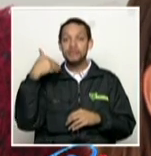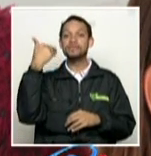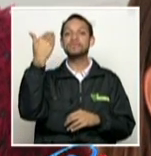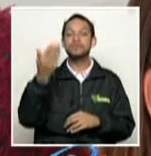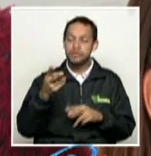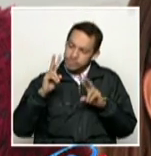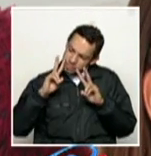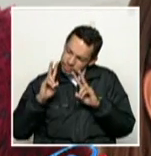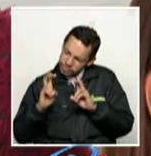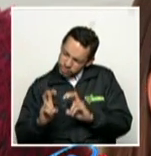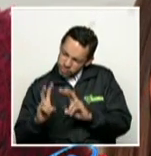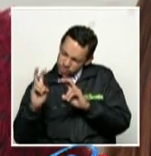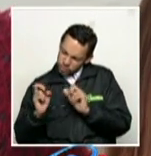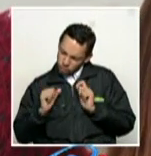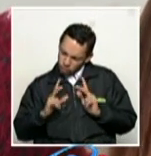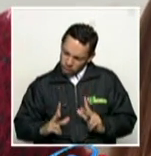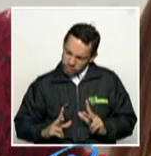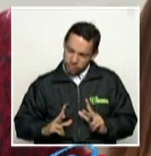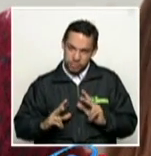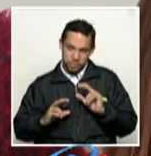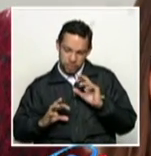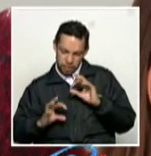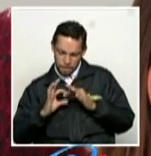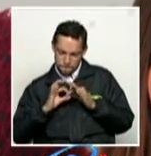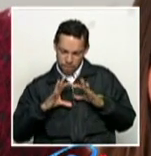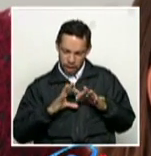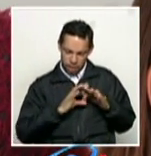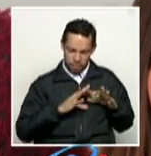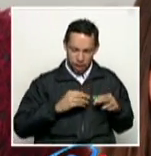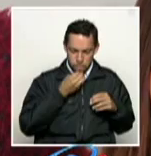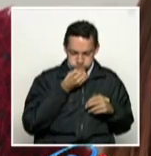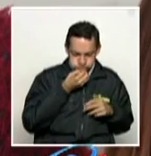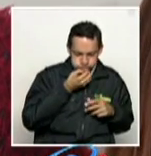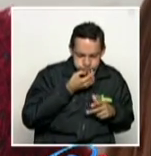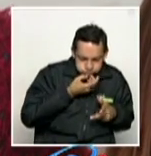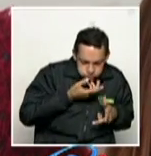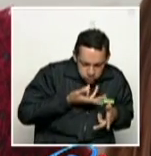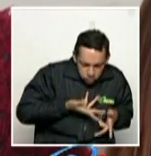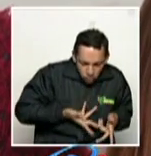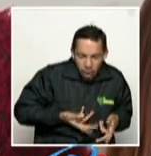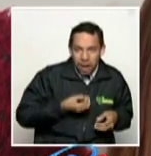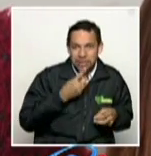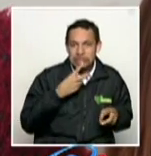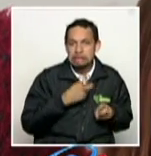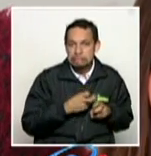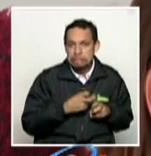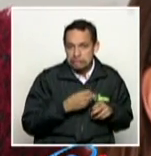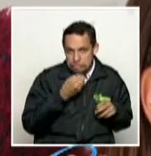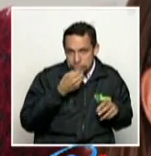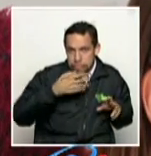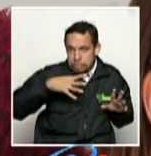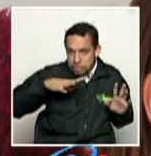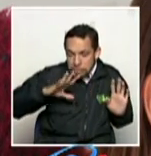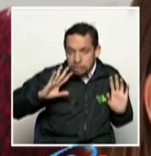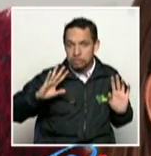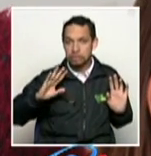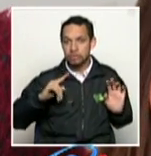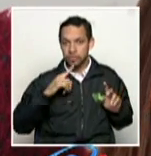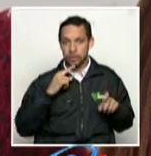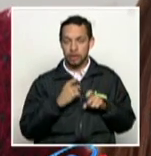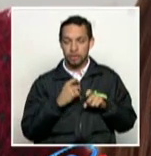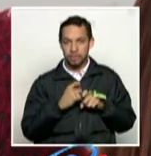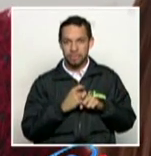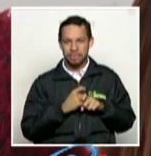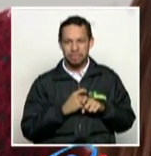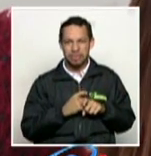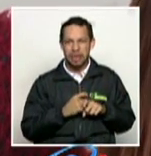y seguía sin darle el cuerpo hace poco de días, empezó a vomitar materia fecal. Sí, pues yo digo que porque olía muy feo y era como